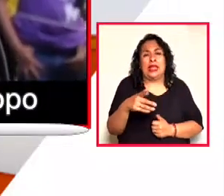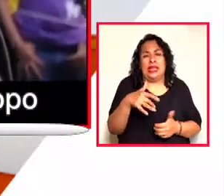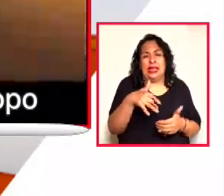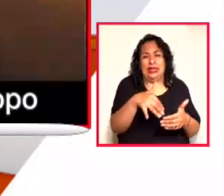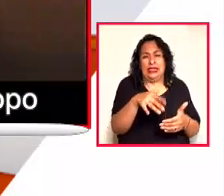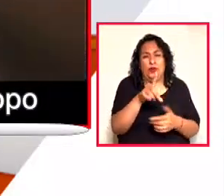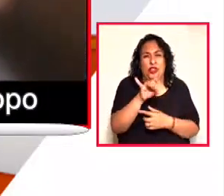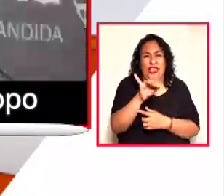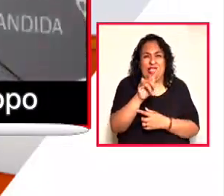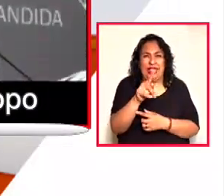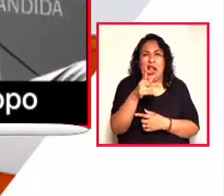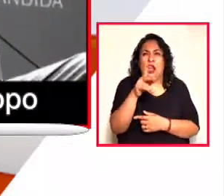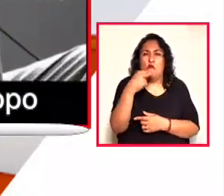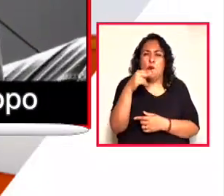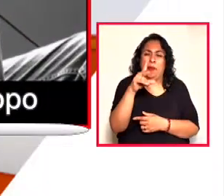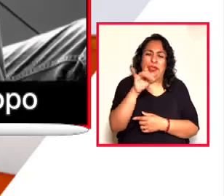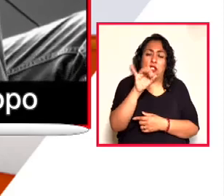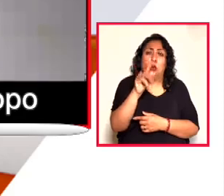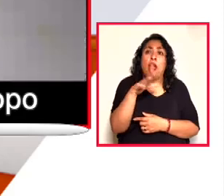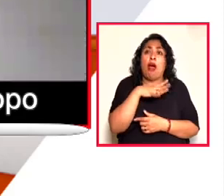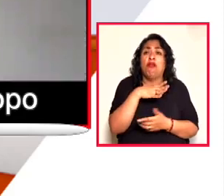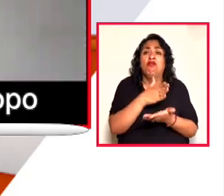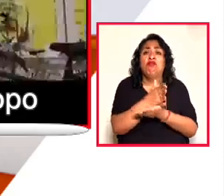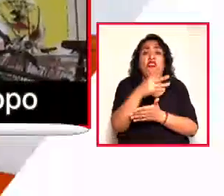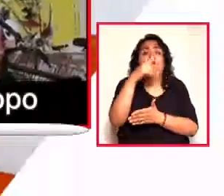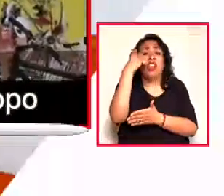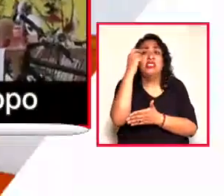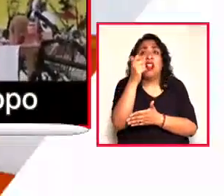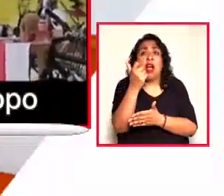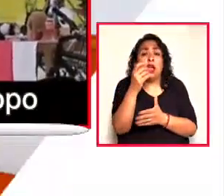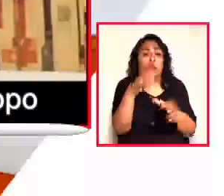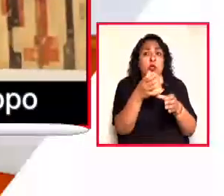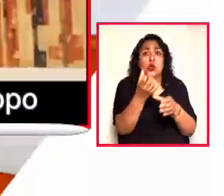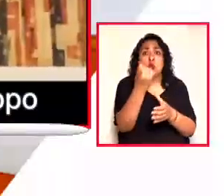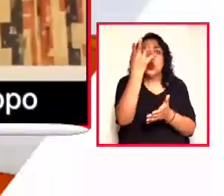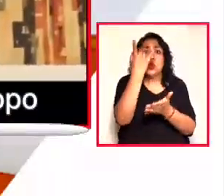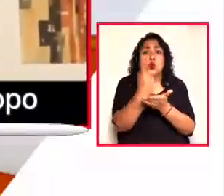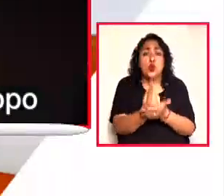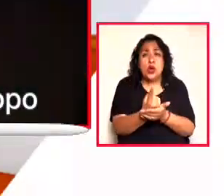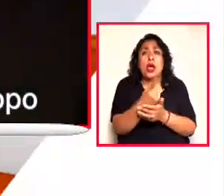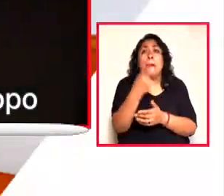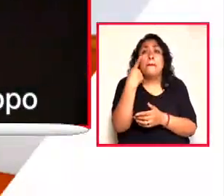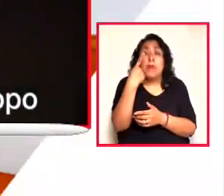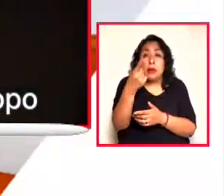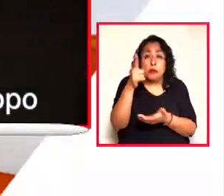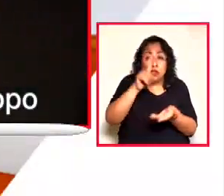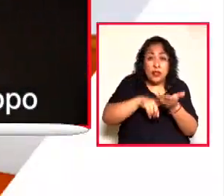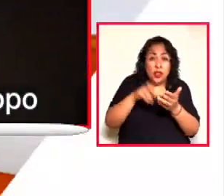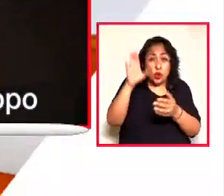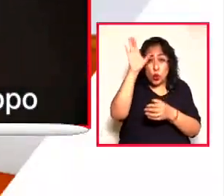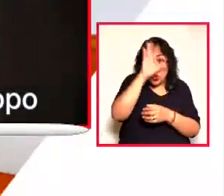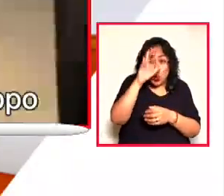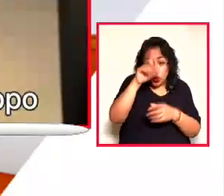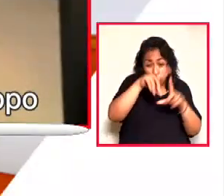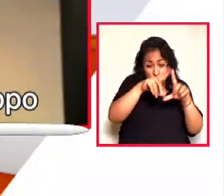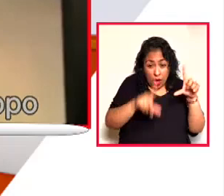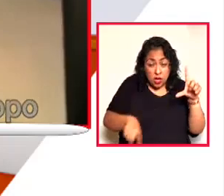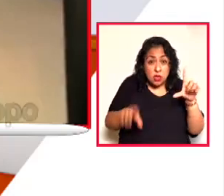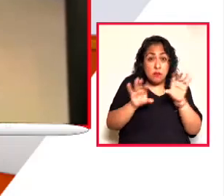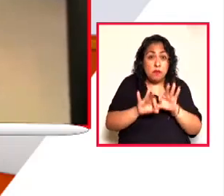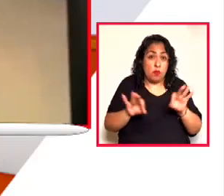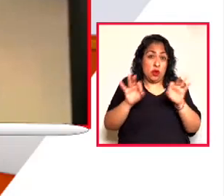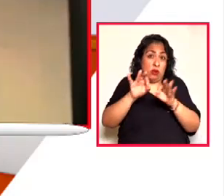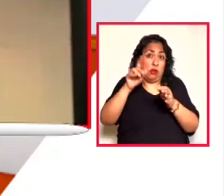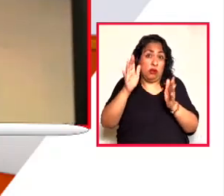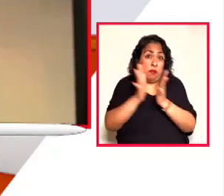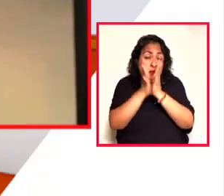Desobediente facilitará el acceso a colecciones únicas y que nos hablan del lugar que ocupa el museo en la cultura del país. Finalmente son